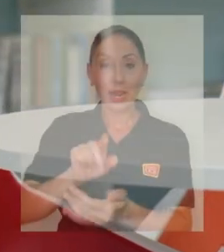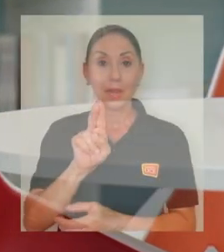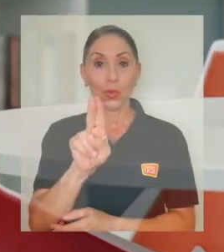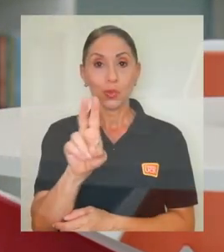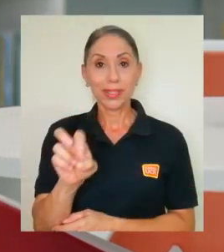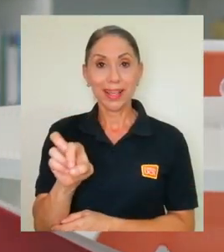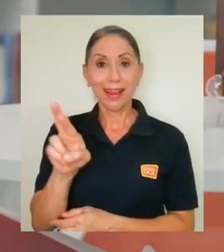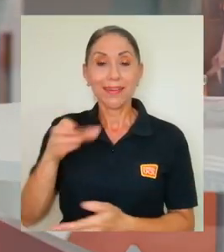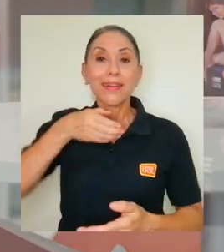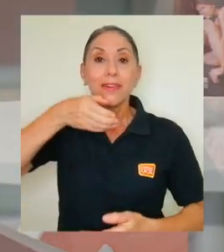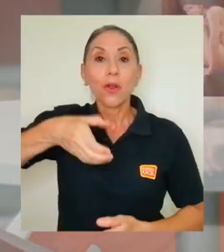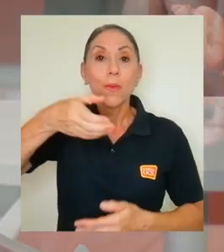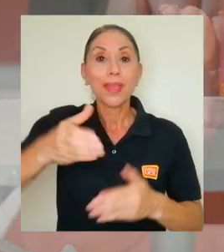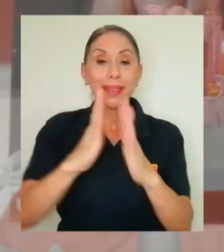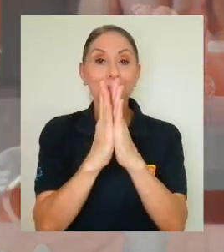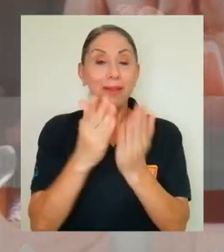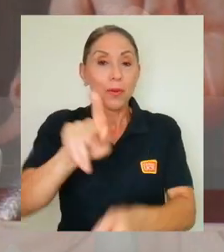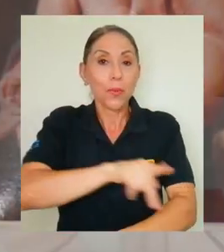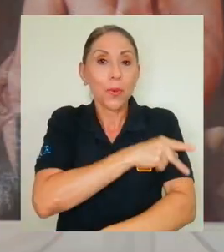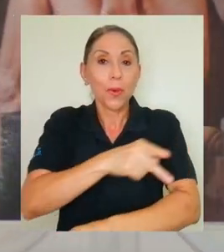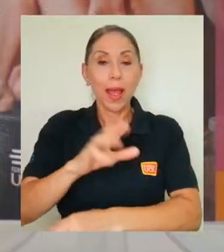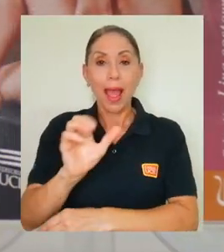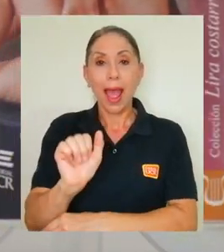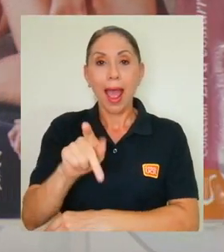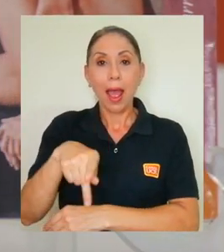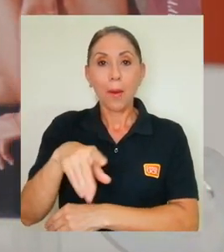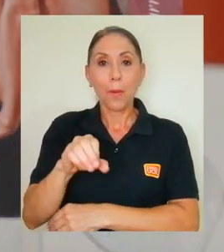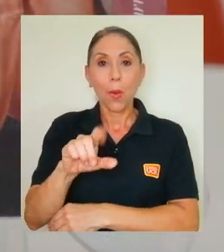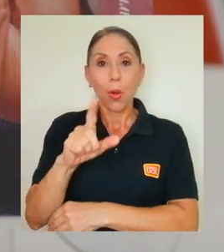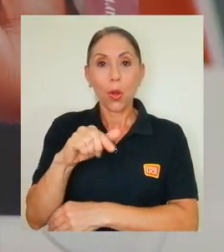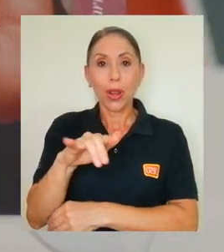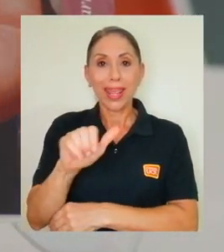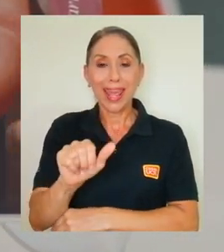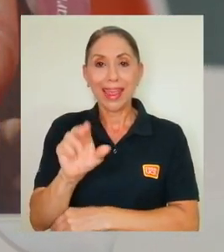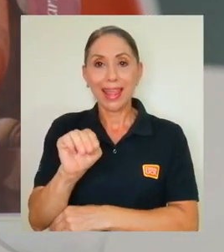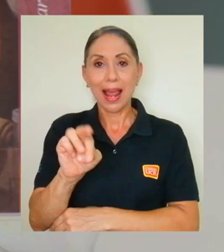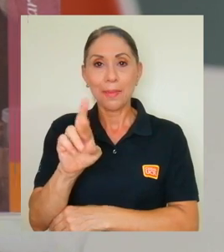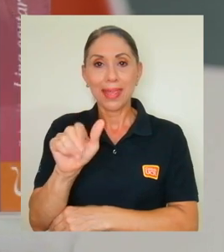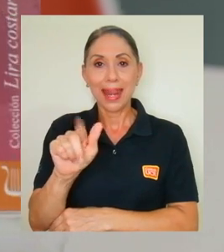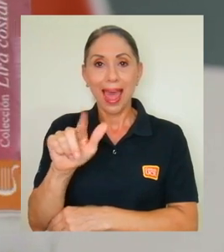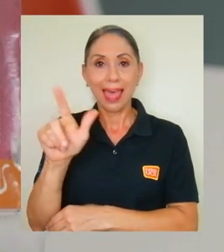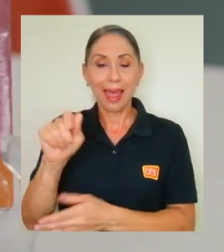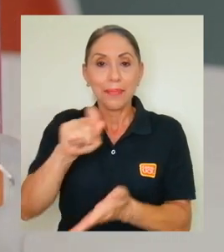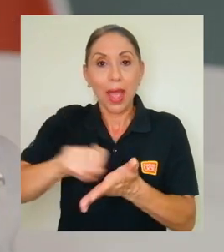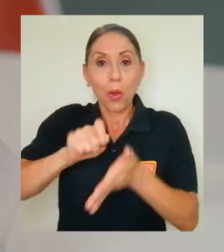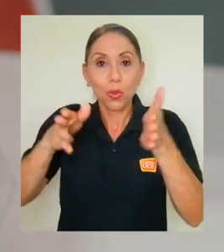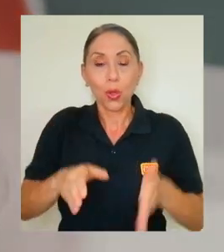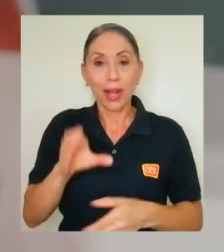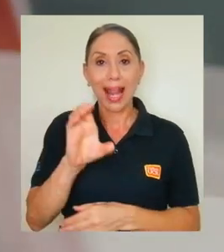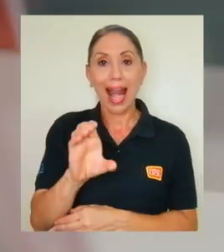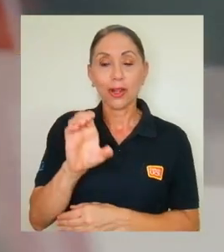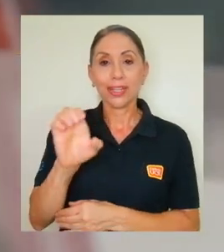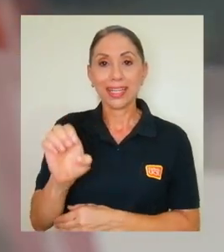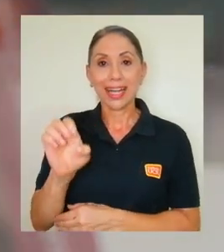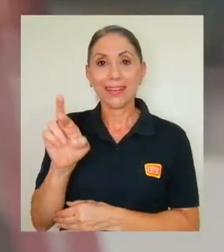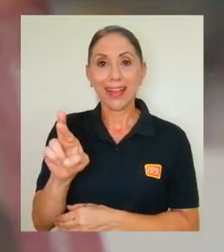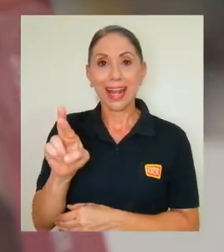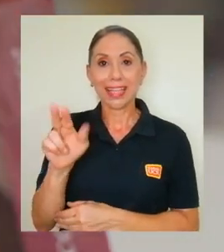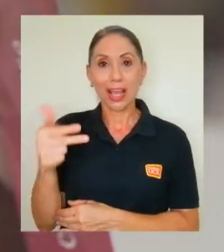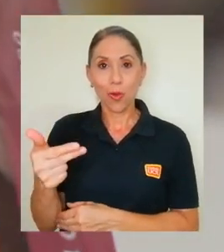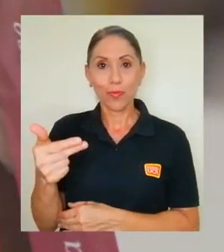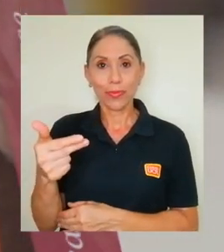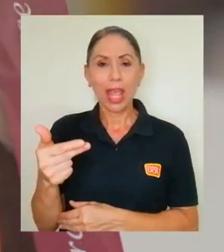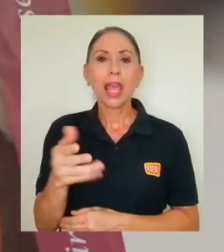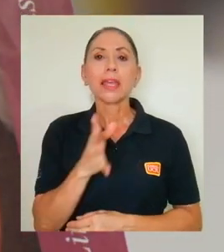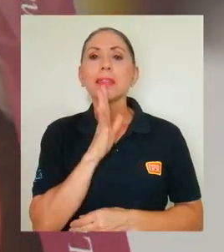La editorial UCR le recomienda el poemario Apología de la Mirada, del autor Carlos Enrique Rivera Chacón.